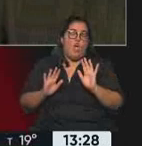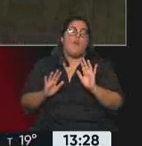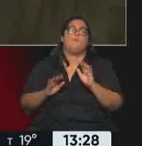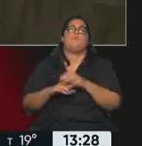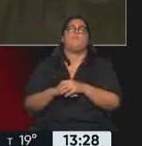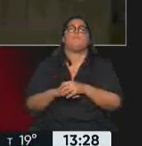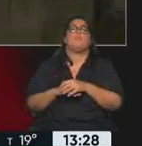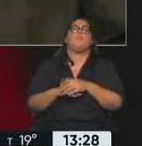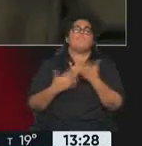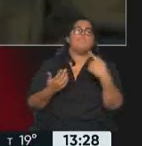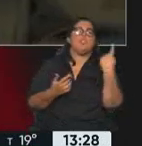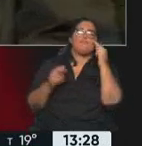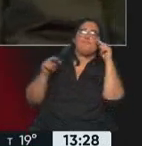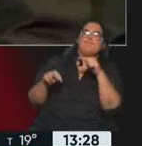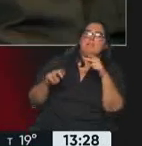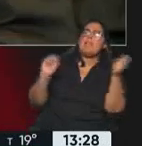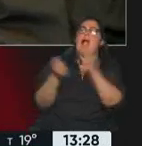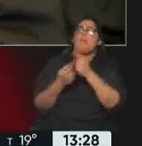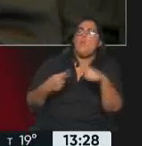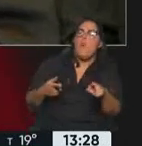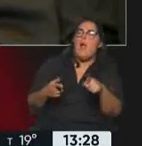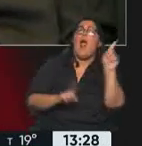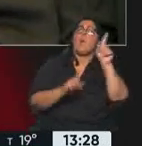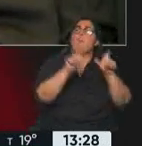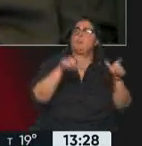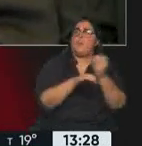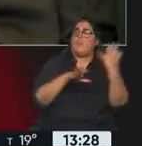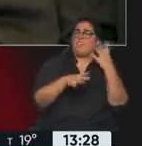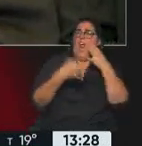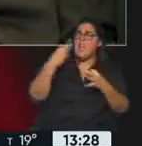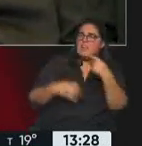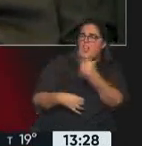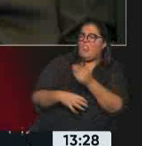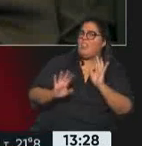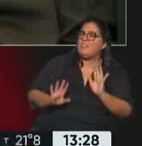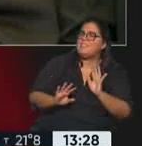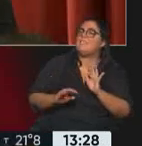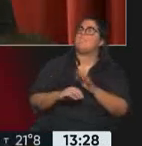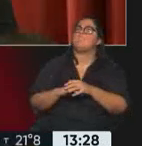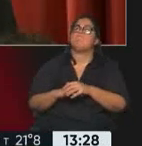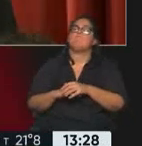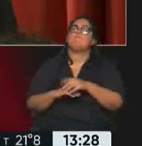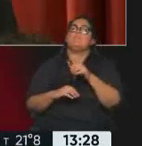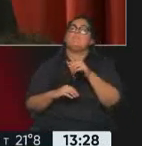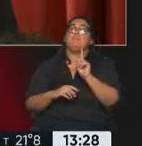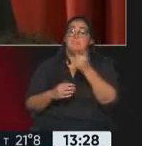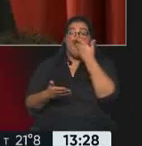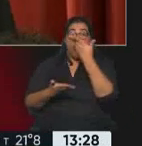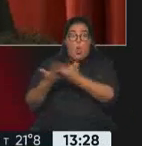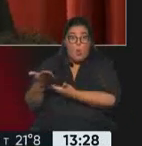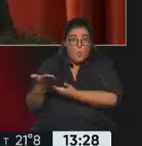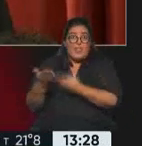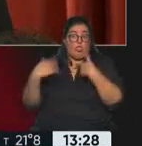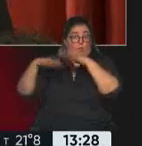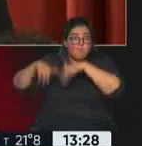cambiar o qué hay que ver, ¿no? Porque lo que plantean algunos analistas es, bueno, no necesariamente lo que se votó en este documento, lo que se conoció en